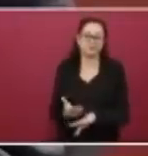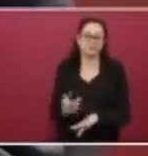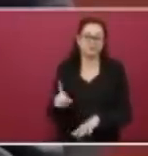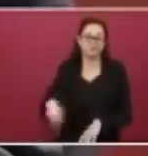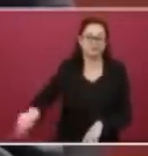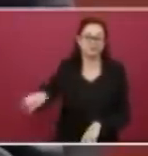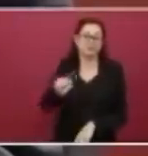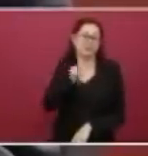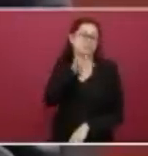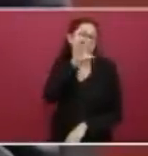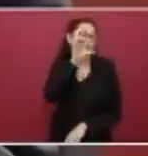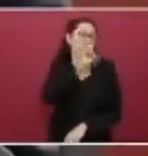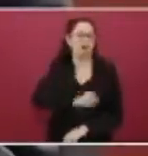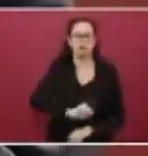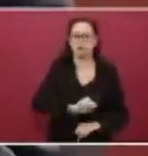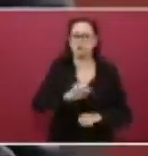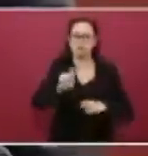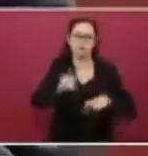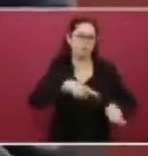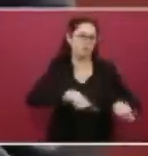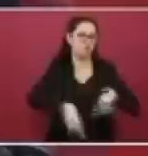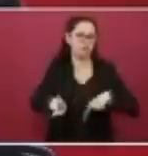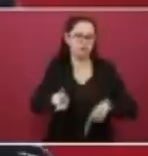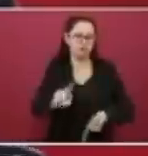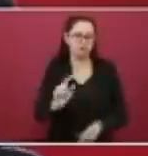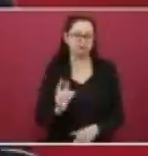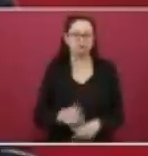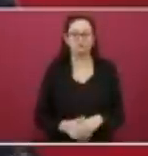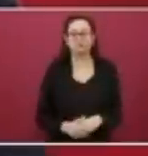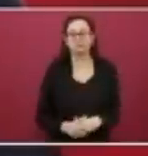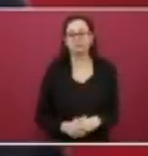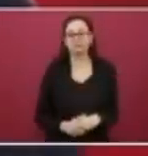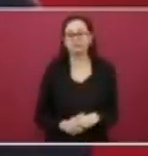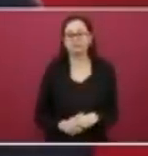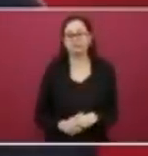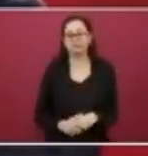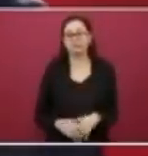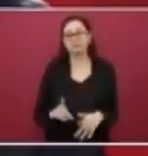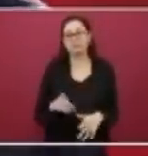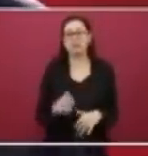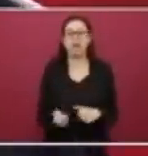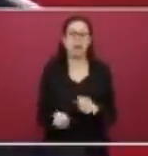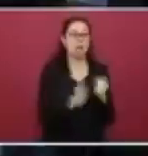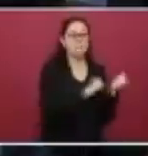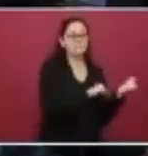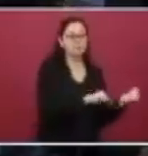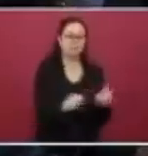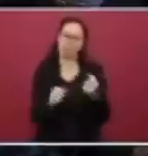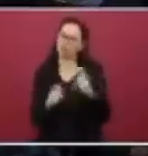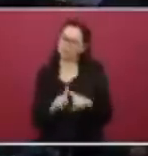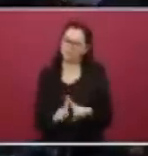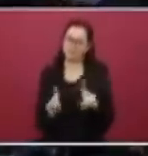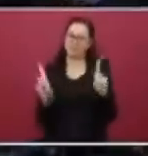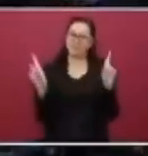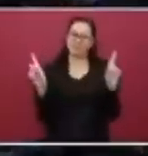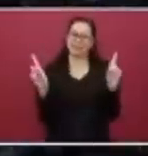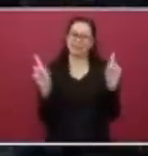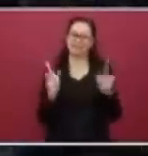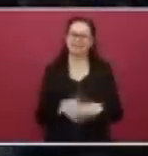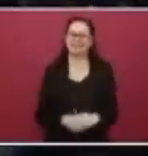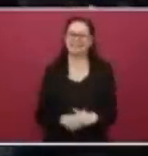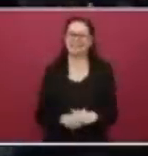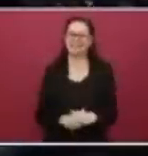aficionados del fútbol ya del béisbol ni hablamos porque ni él